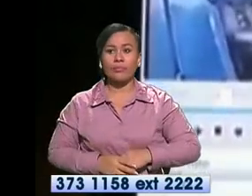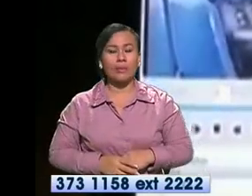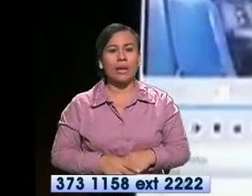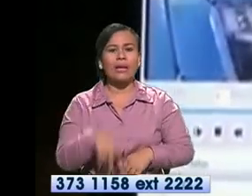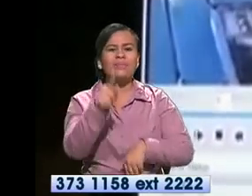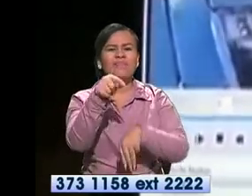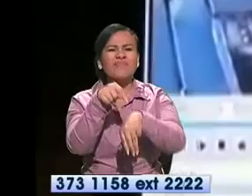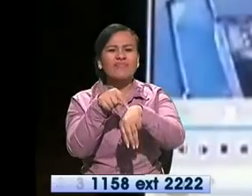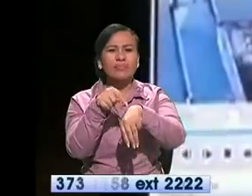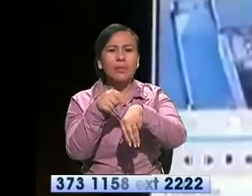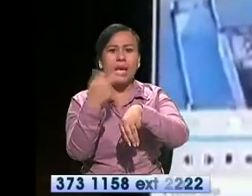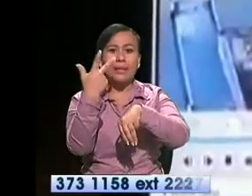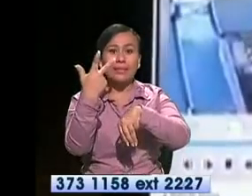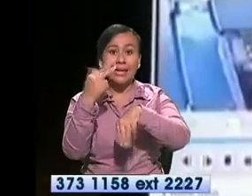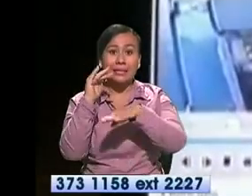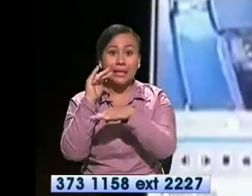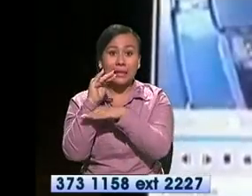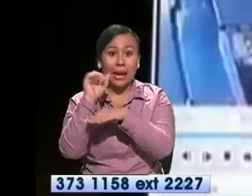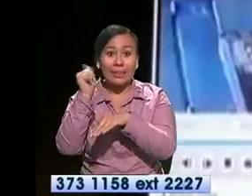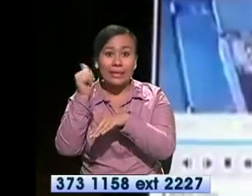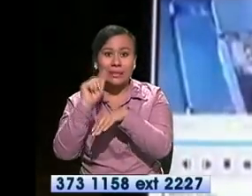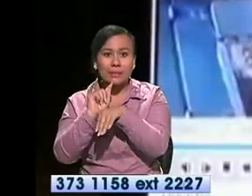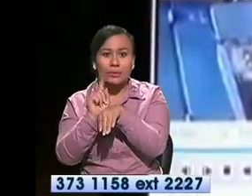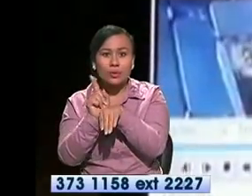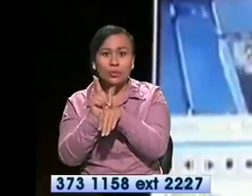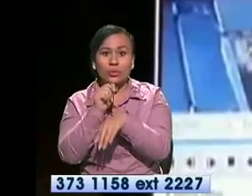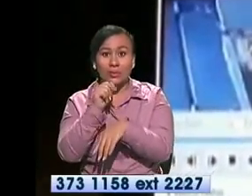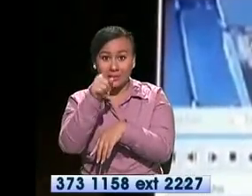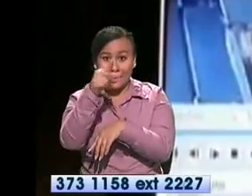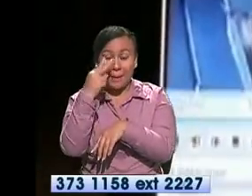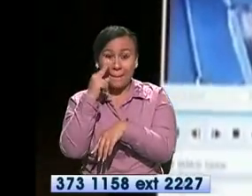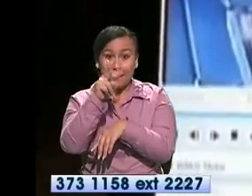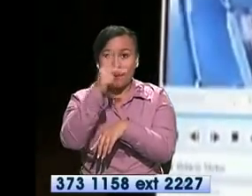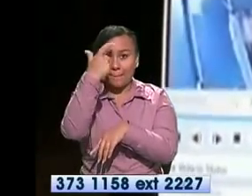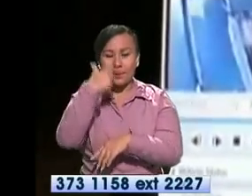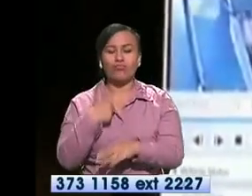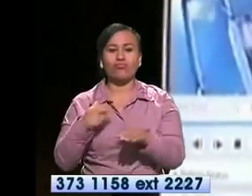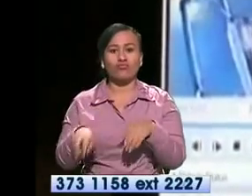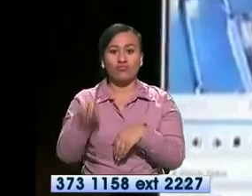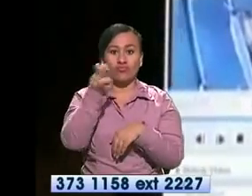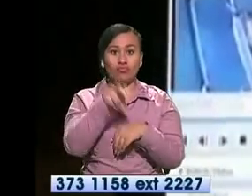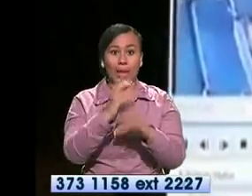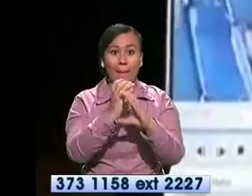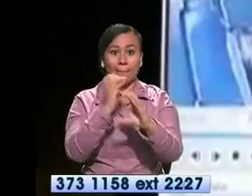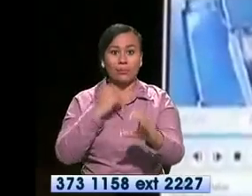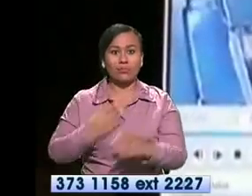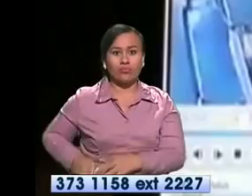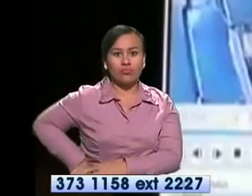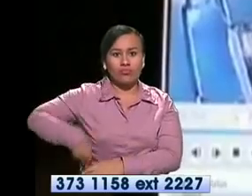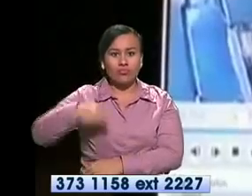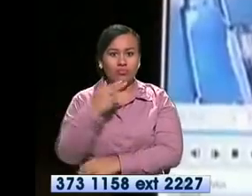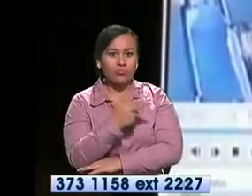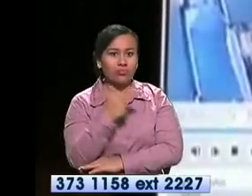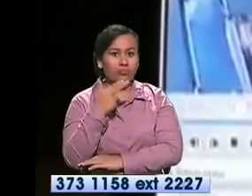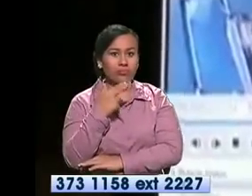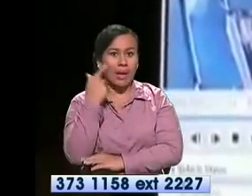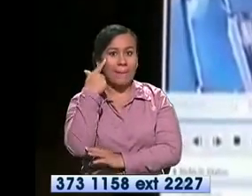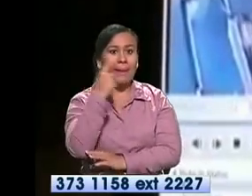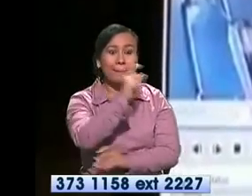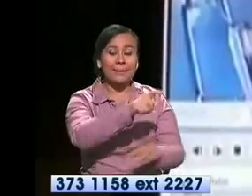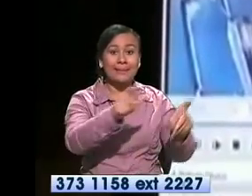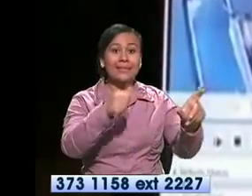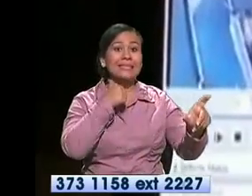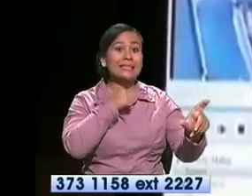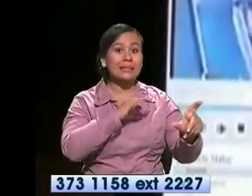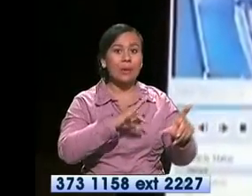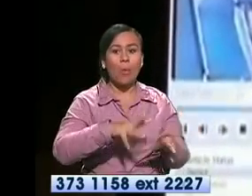A las 15 horas con 10 minutos, este sujeto que aparentaba ser pasajero amenazó con un arma de fuego al conductor y se tomó su